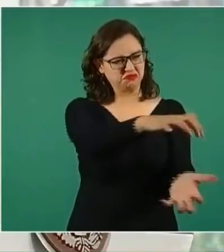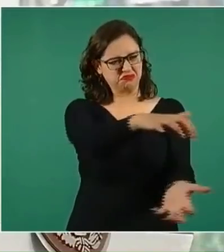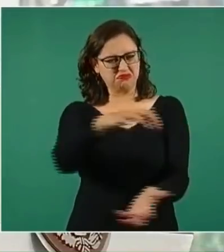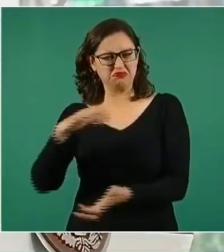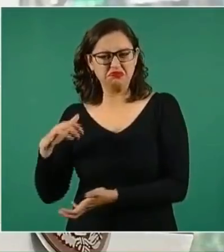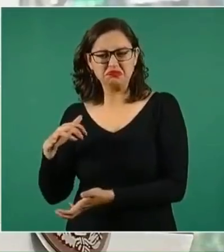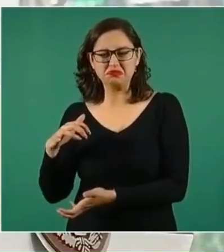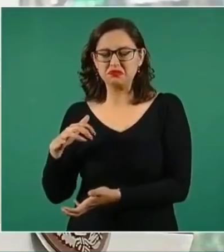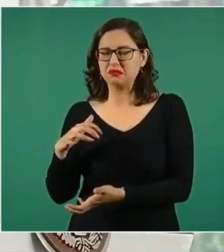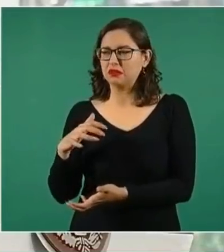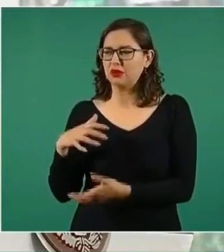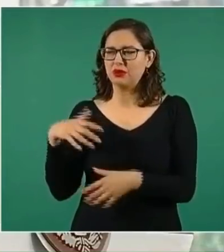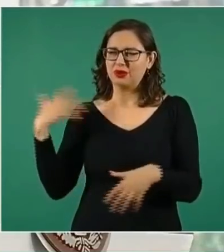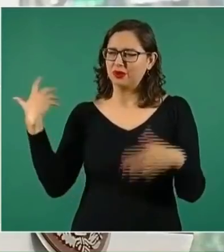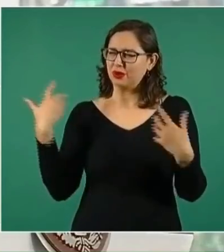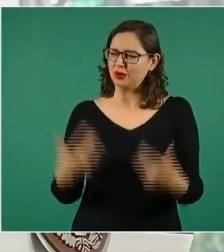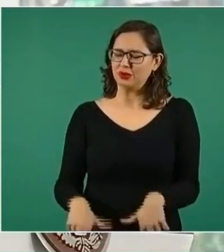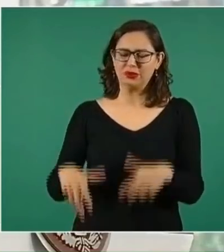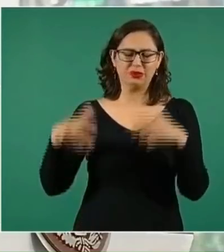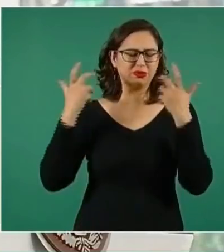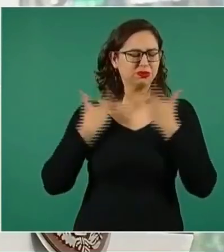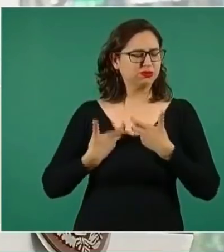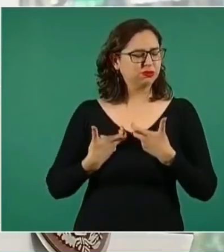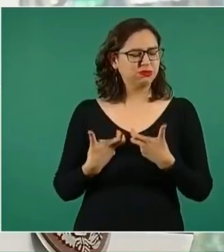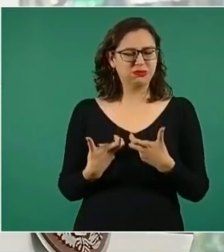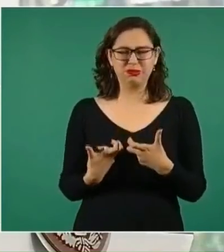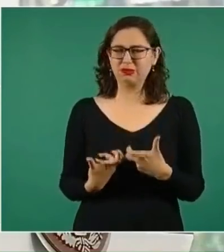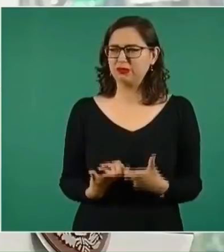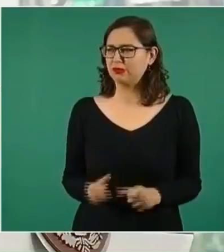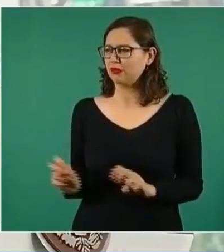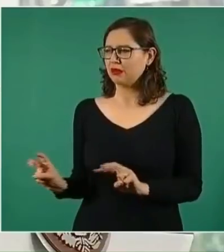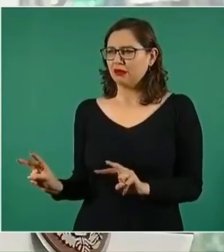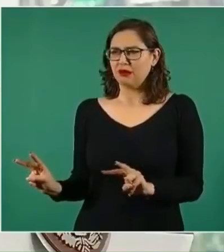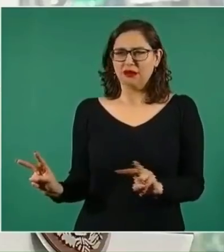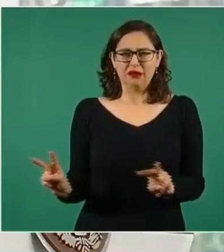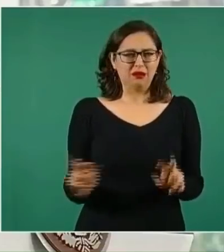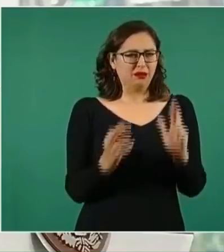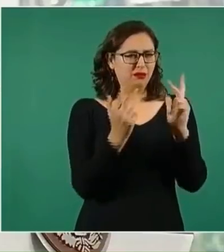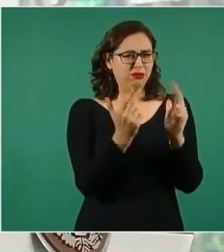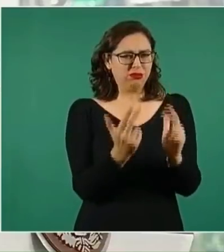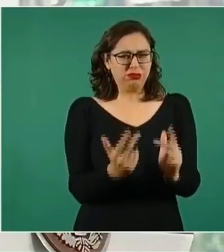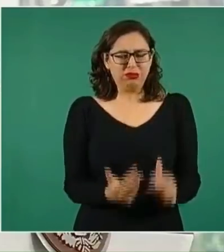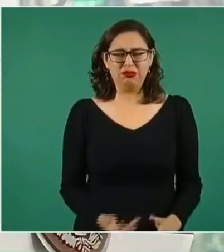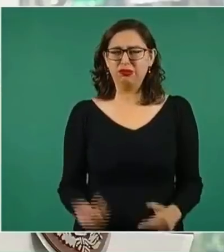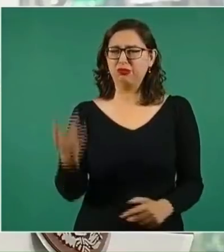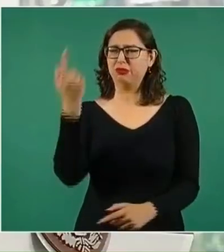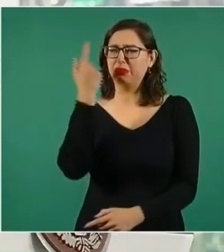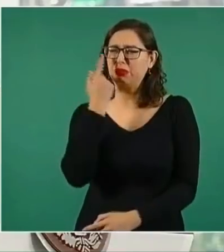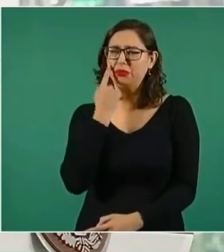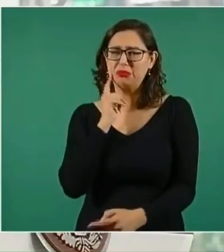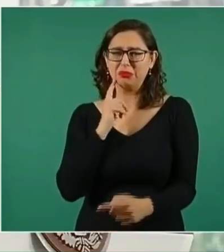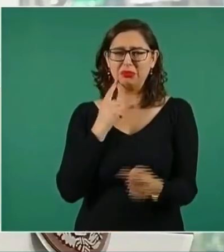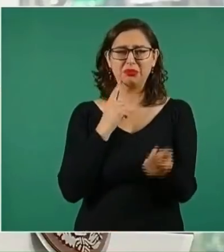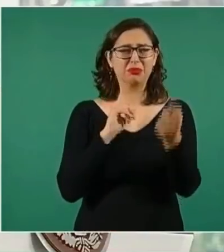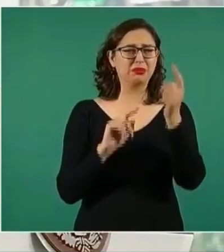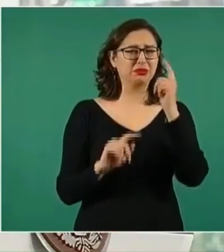de tanto duelo, de tanta ruina, de tantas lágrimas